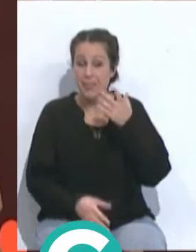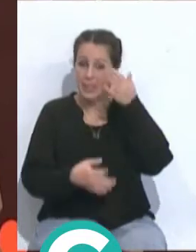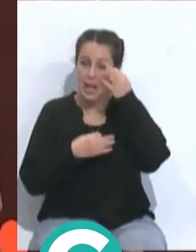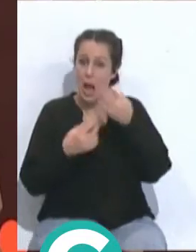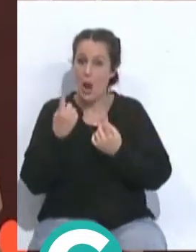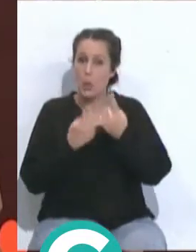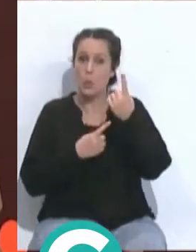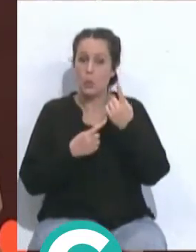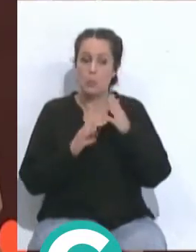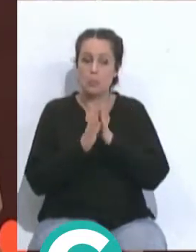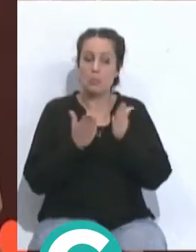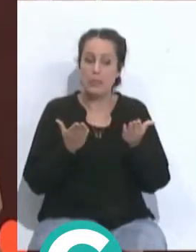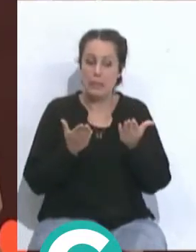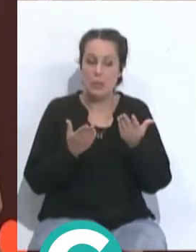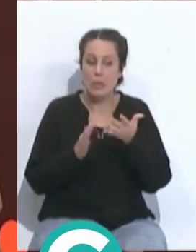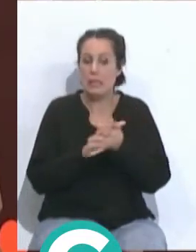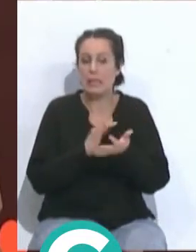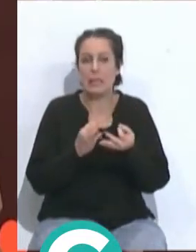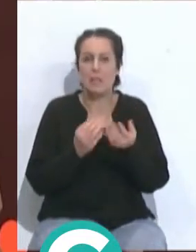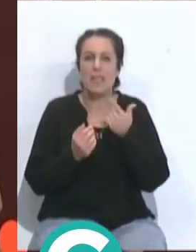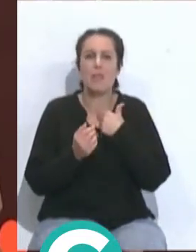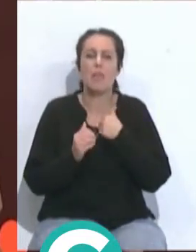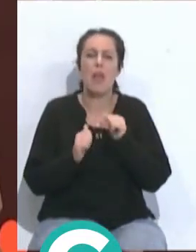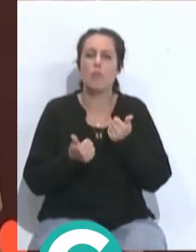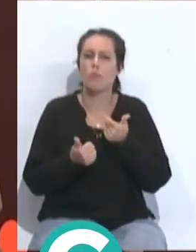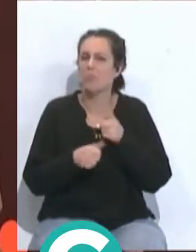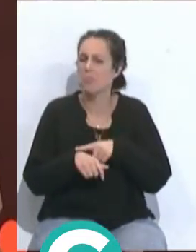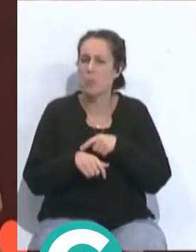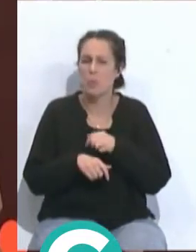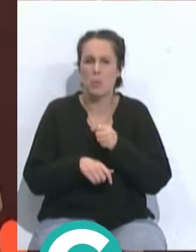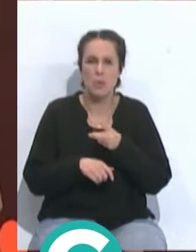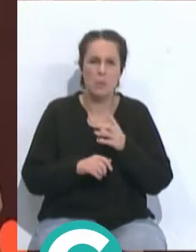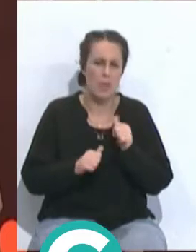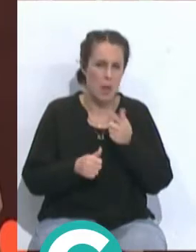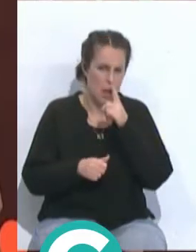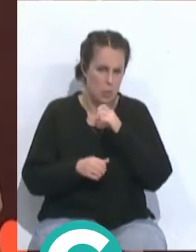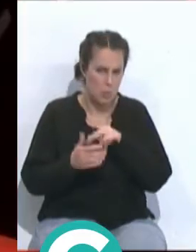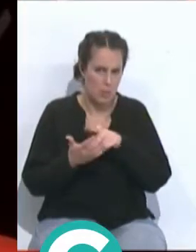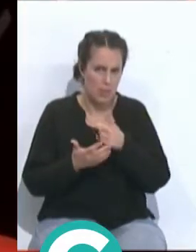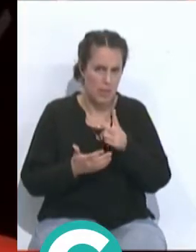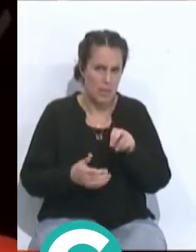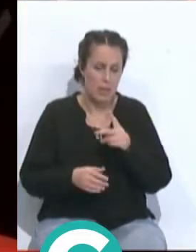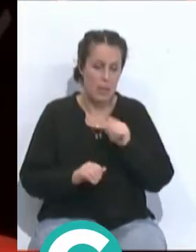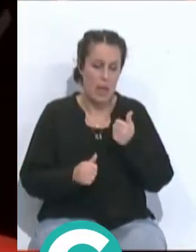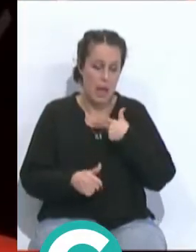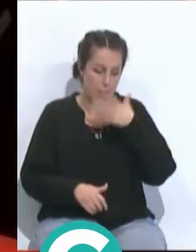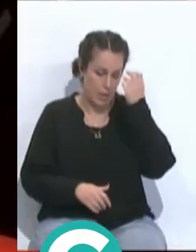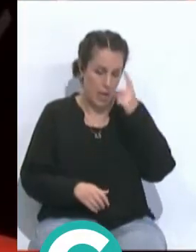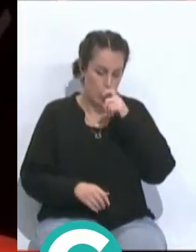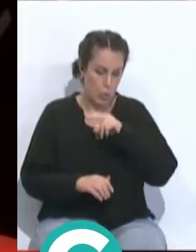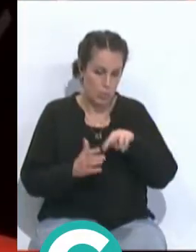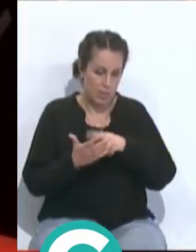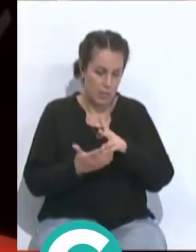detalles de lo que hay detrás de un libro. Oye, que dijiste que habías empezado, ¿cuánto tiempo has tardado? Empezaste en 2020, me has dicho, ¿no? Empecé en abril de